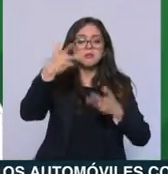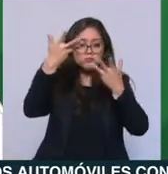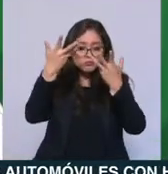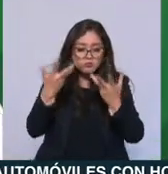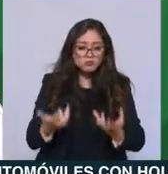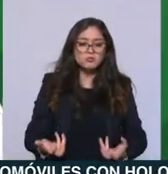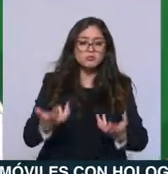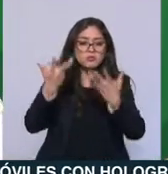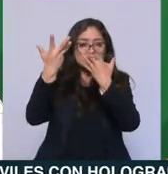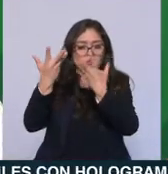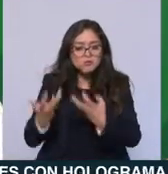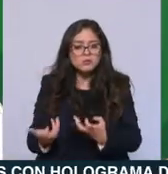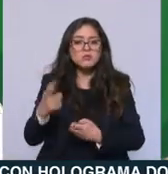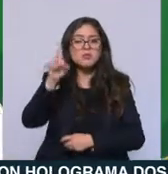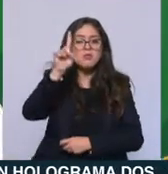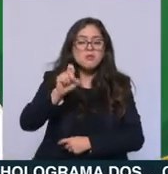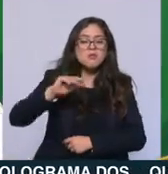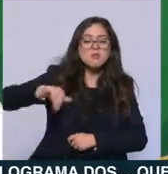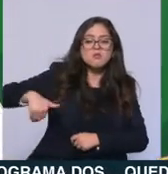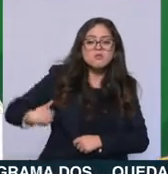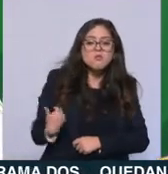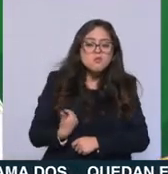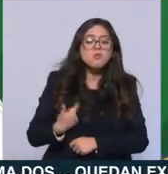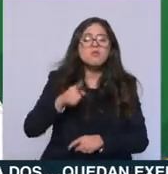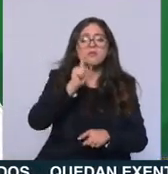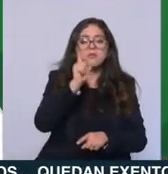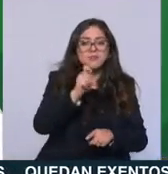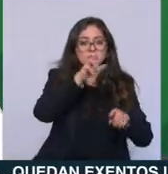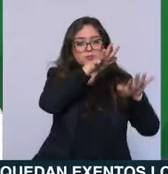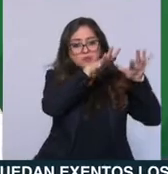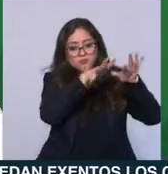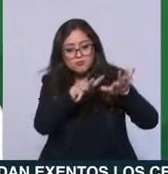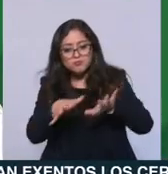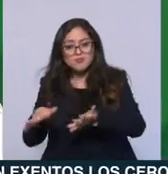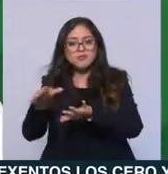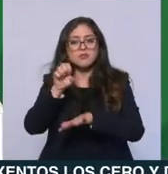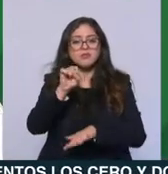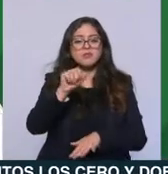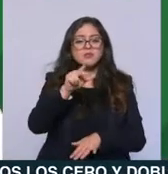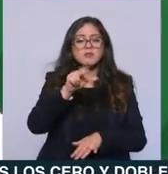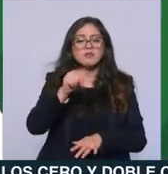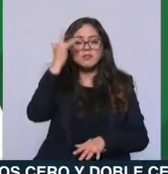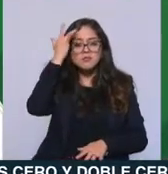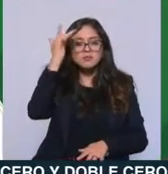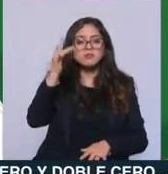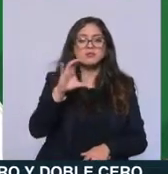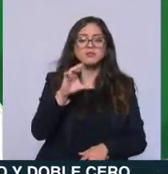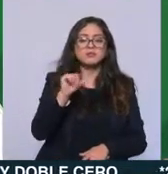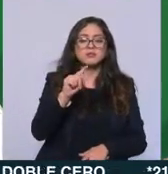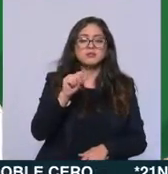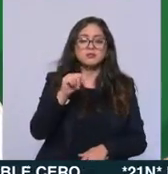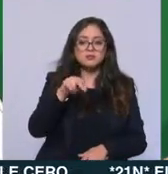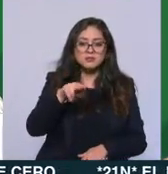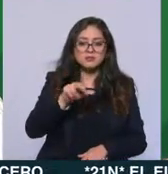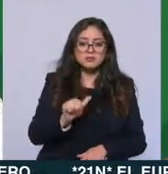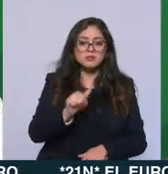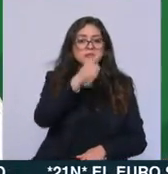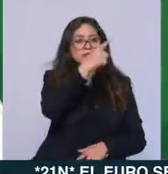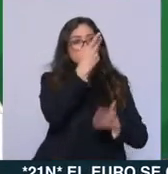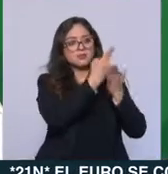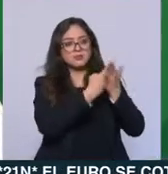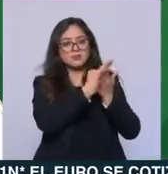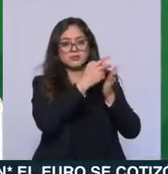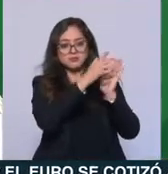el agua colectada proveniente de los escurrimientos de la Sierra Santa Catarina, queda en la parte de abajo de la figura,